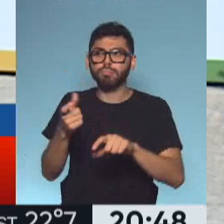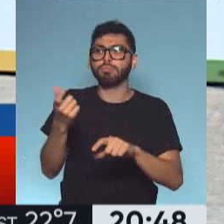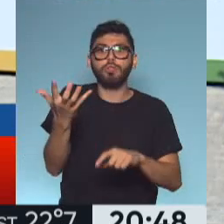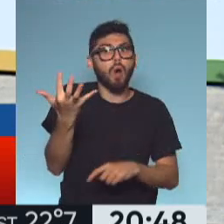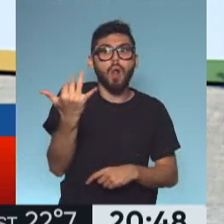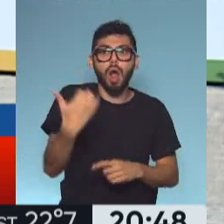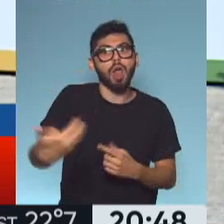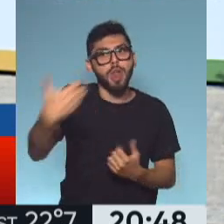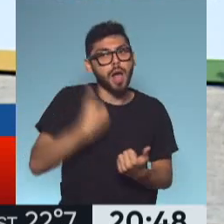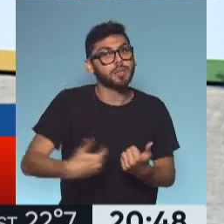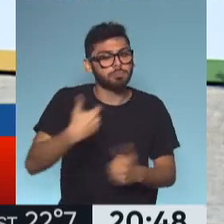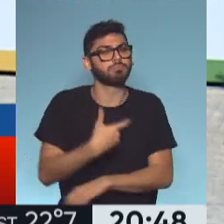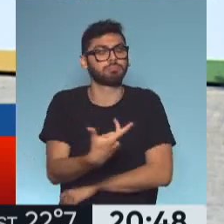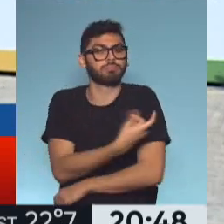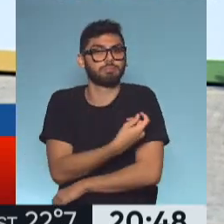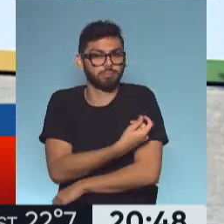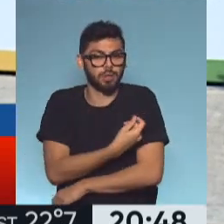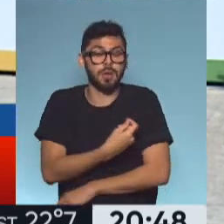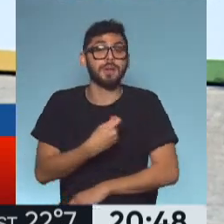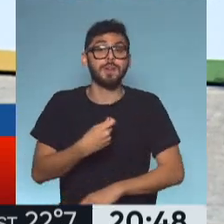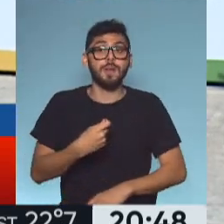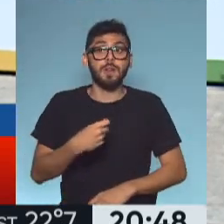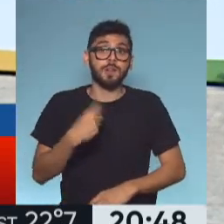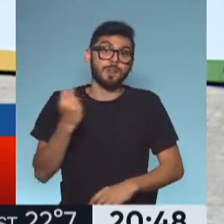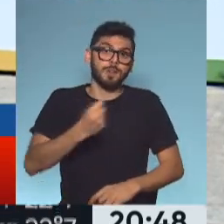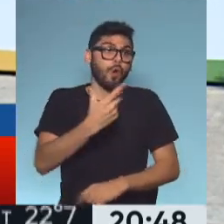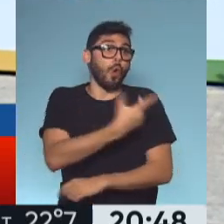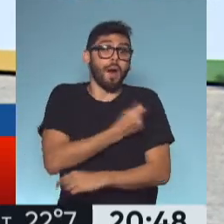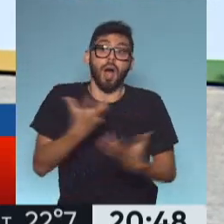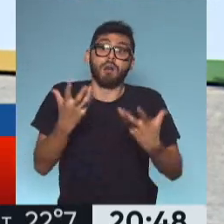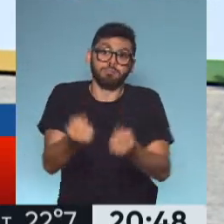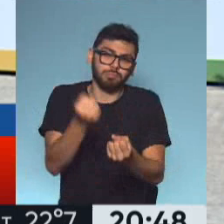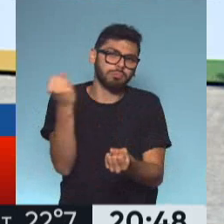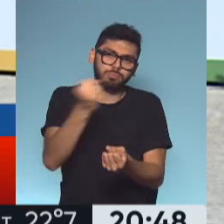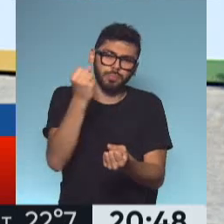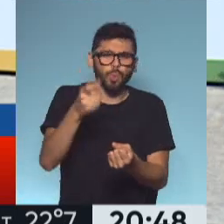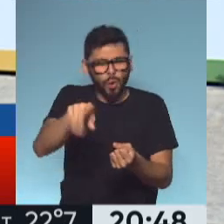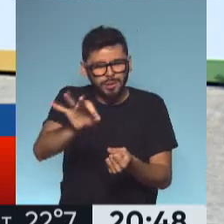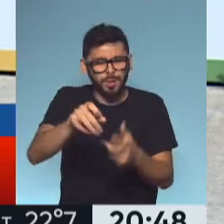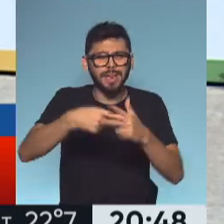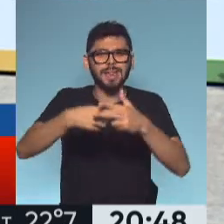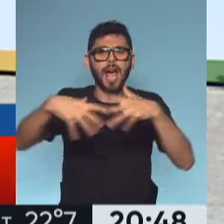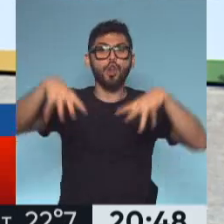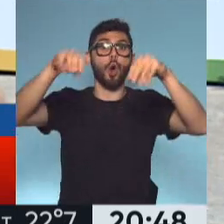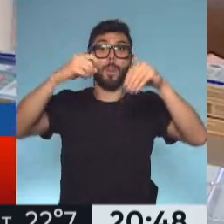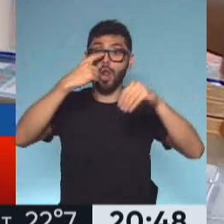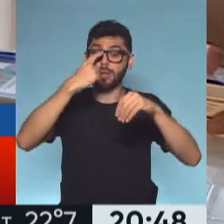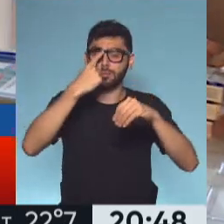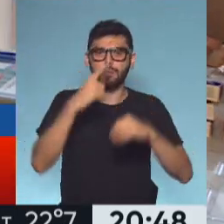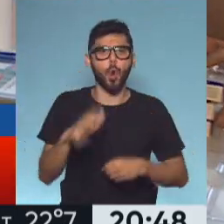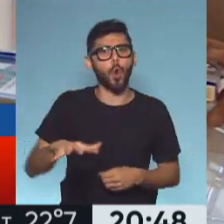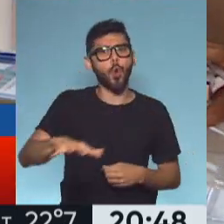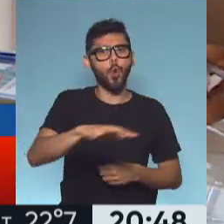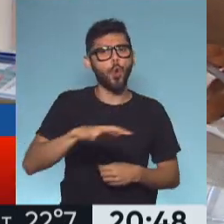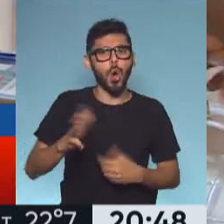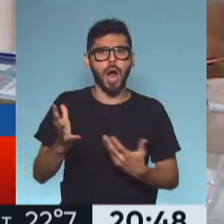parece fundamental acompañar esta campaña de vacunación. Como ustedes saben, Tecnópolis, un lugar al